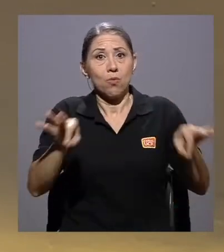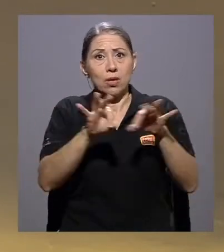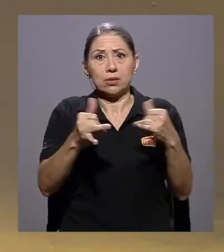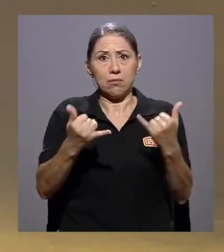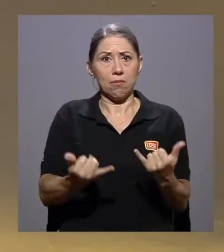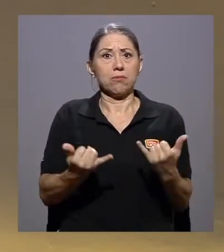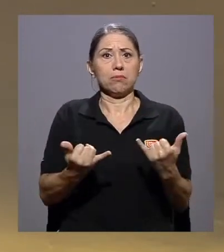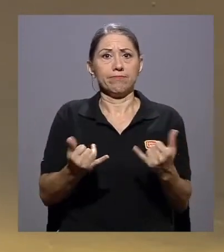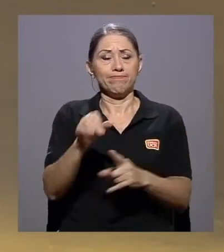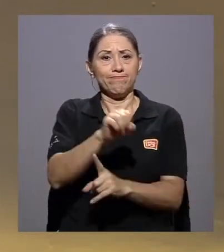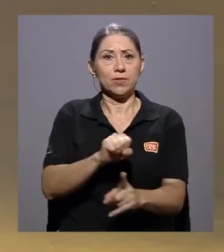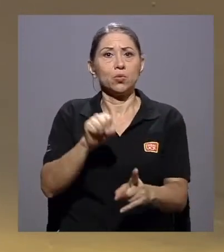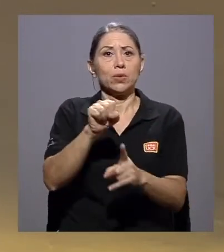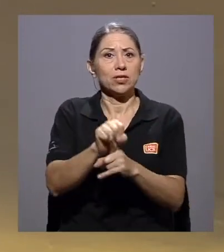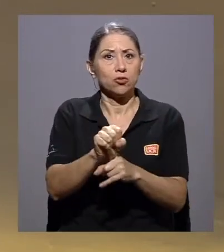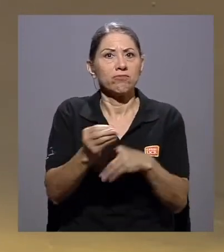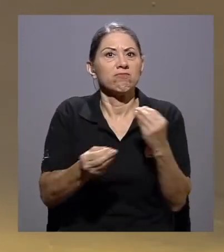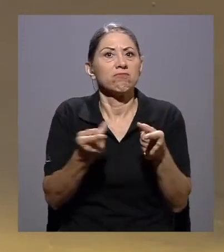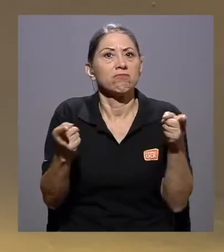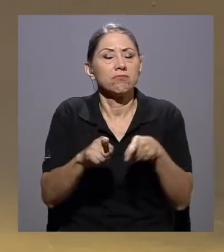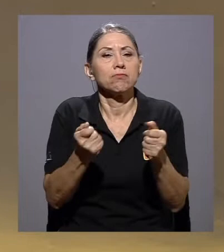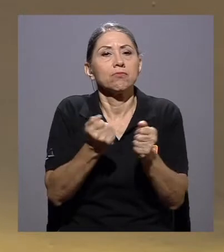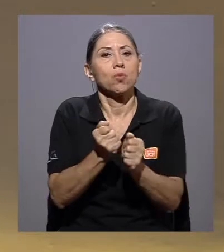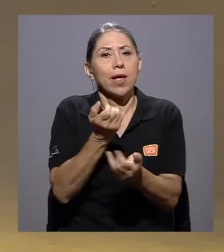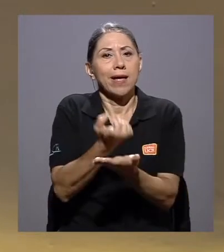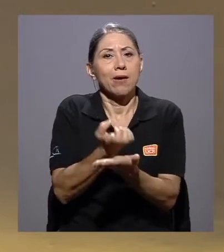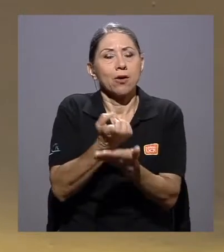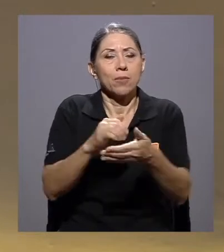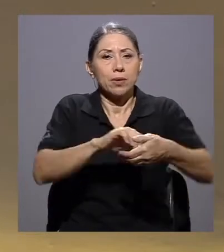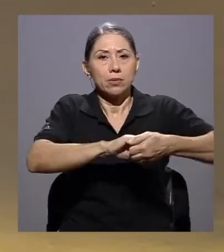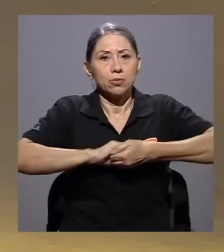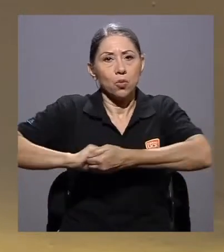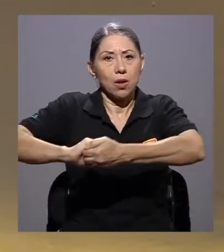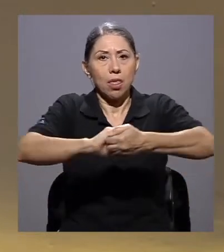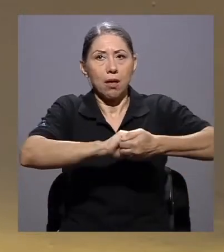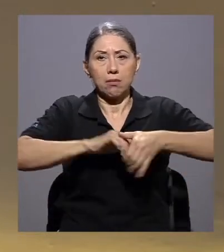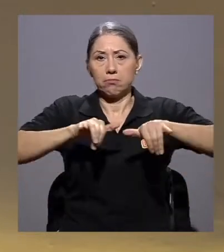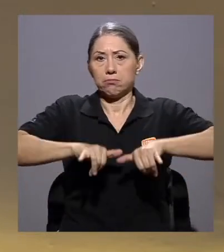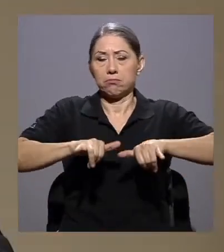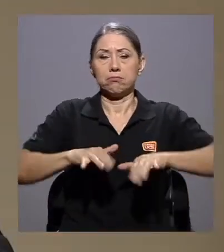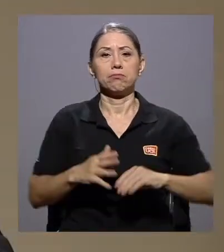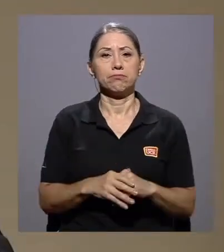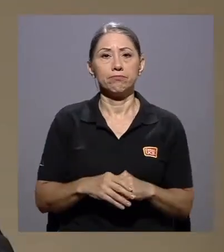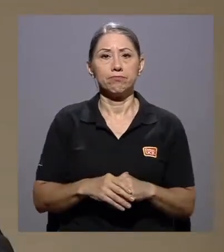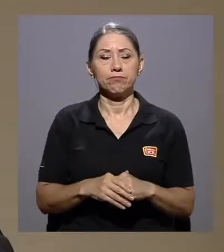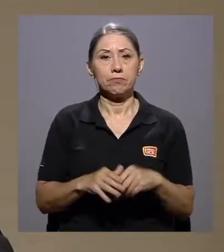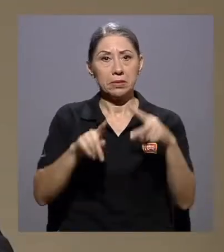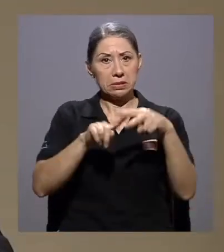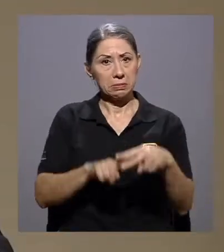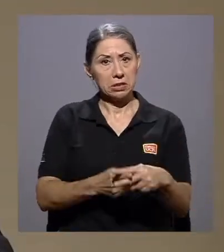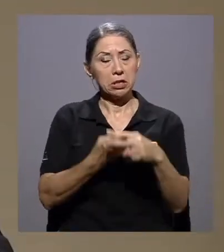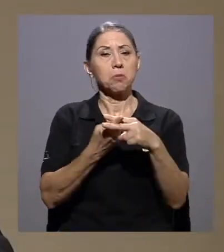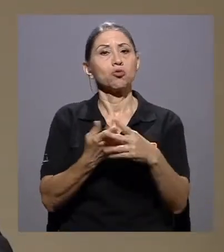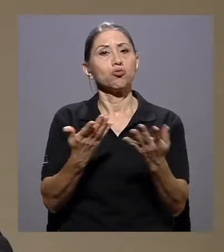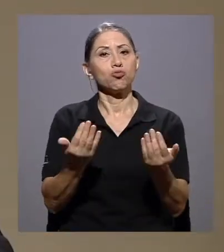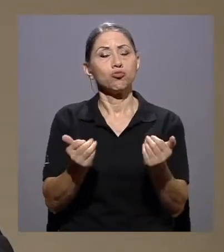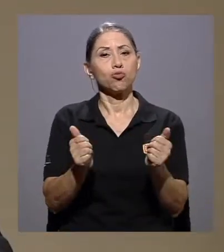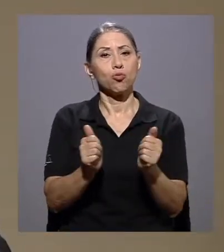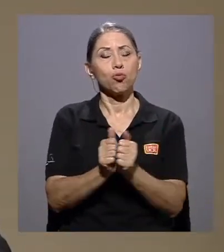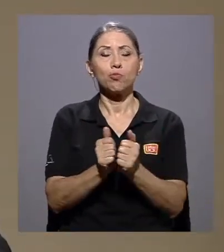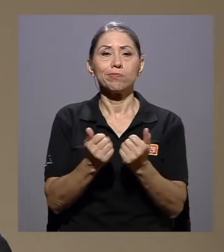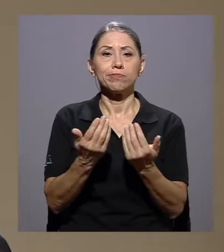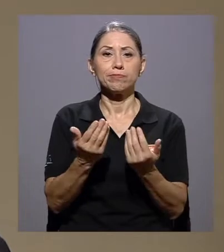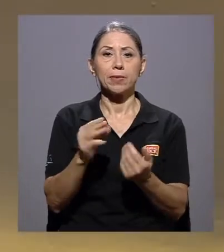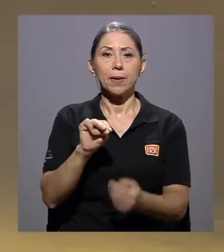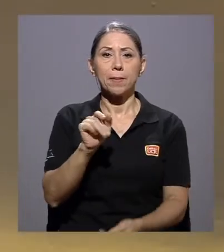estas circunstancias, en este escenario, la economía solidaria, la economía local. Así que empezamos, Martín.